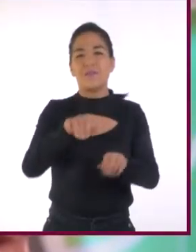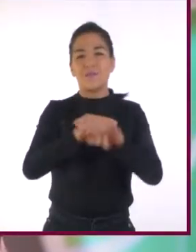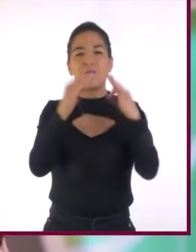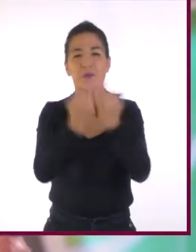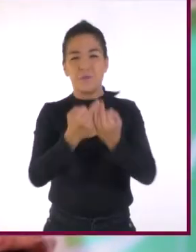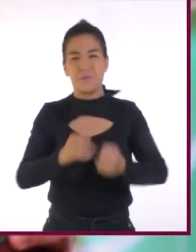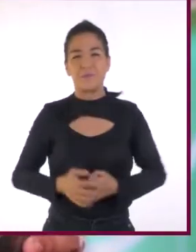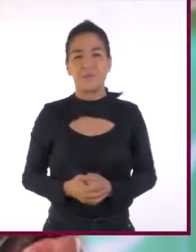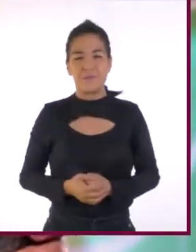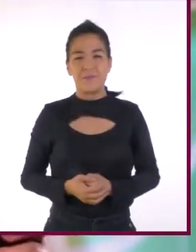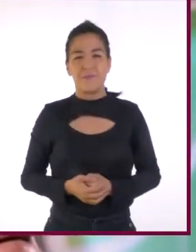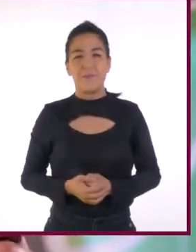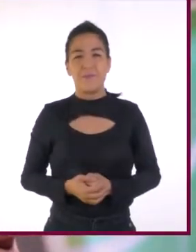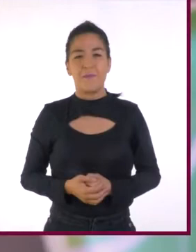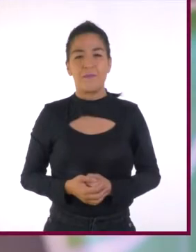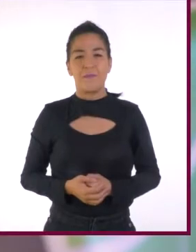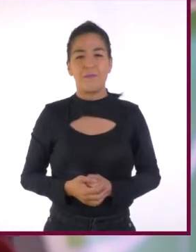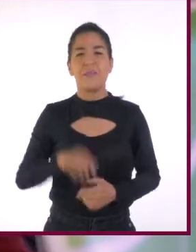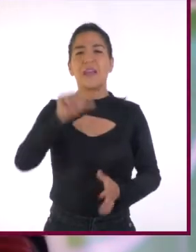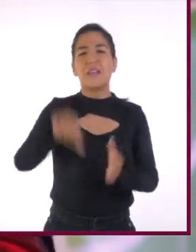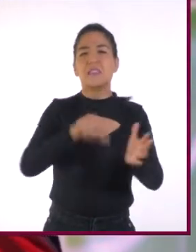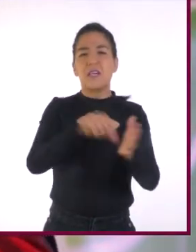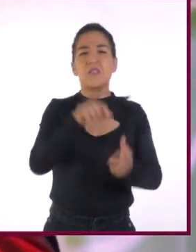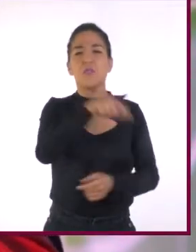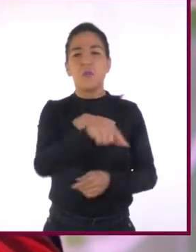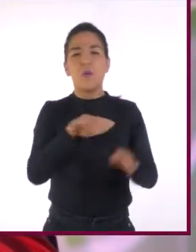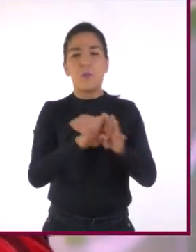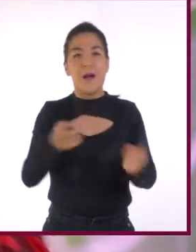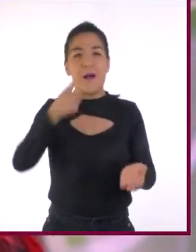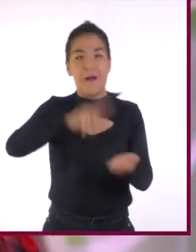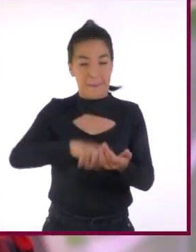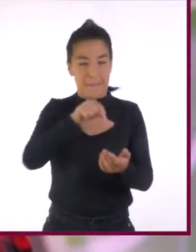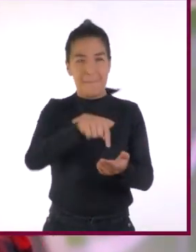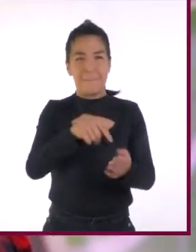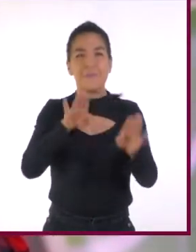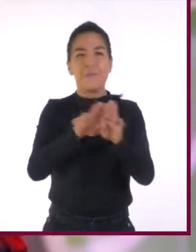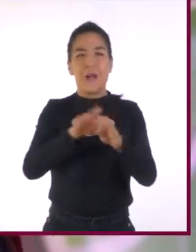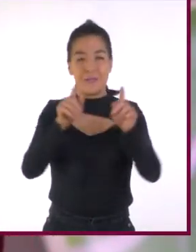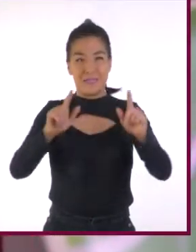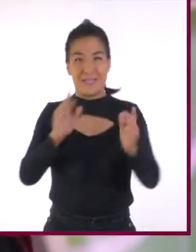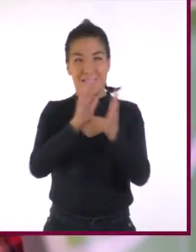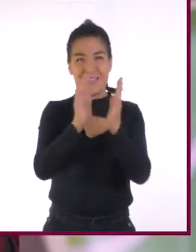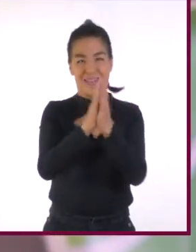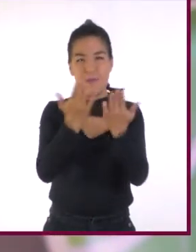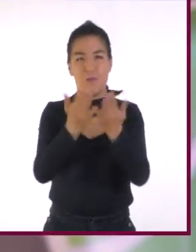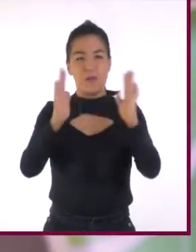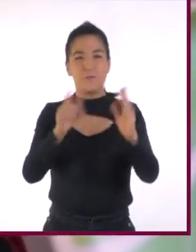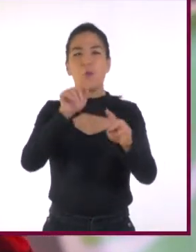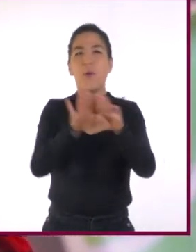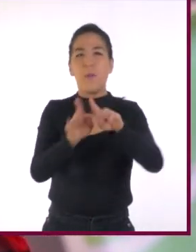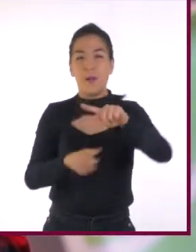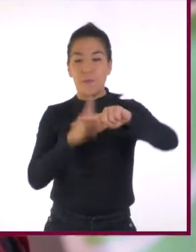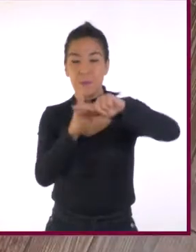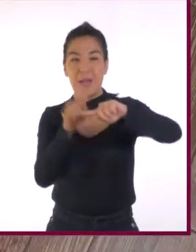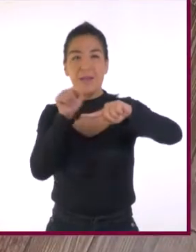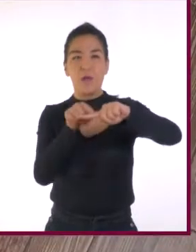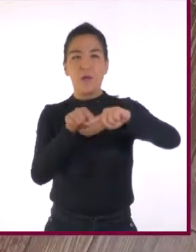conoceremos sus dimensiones y los de todos los demás. El centro de masa tiende a concentrarse en medio, entonces vamos a ubicar uno de